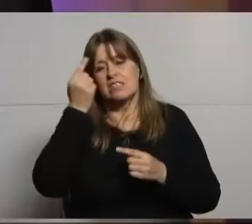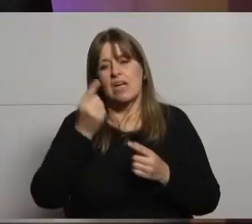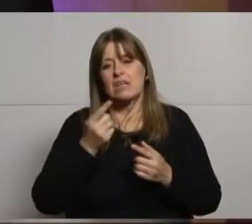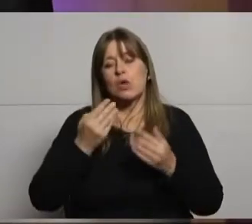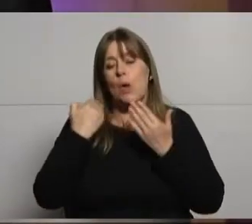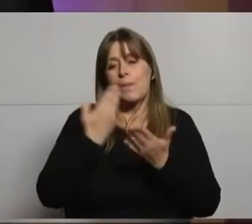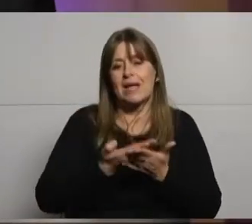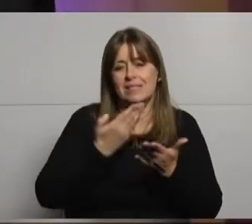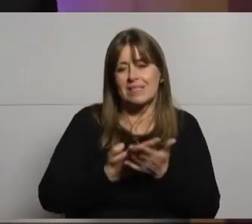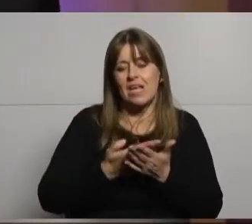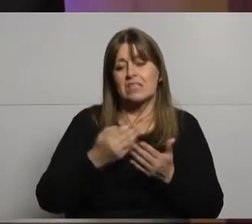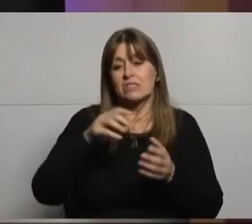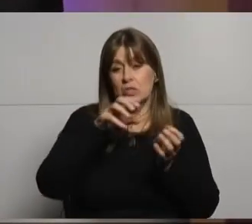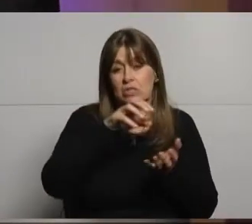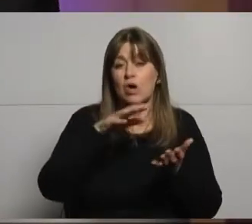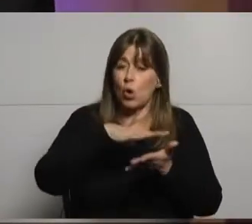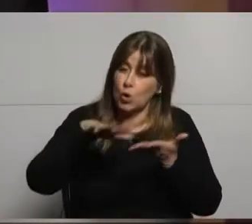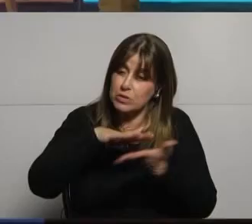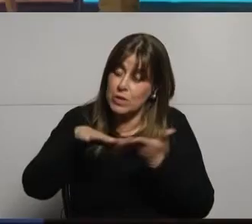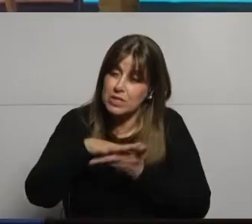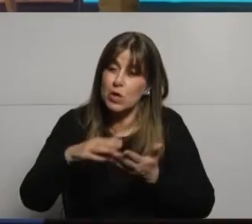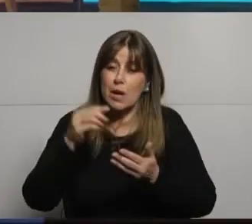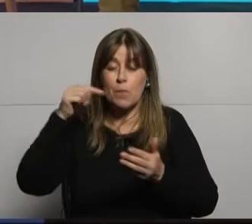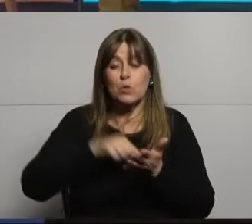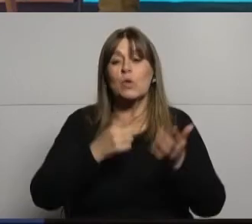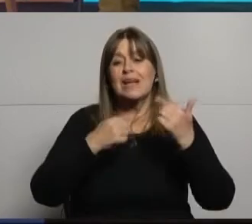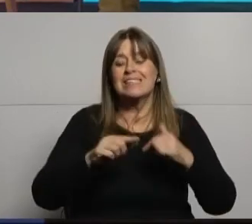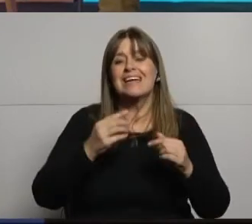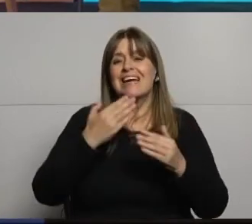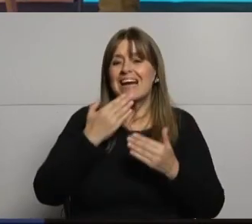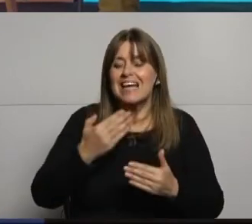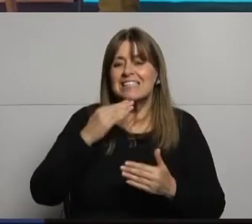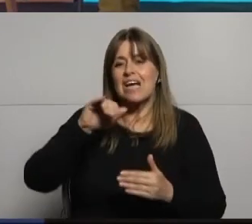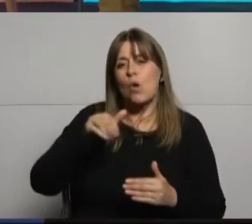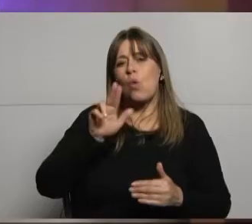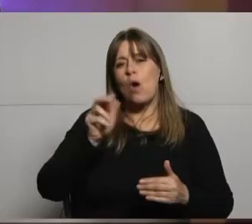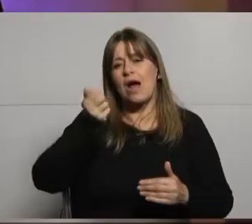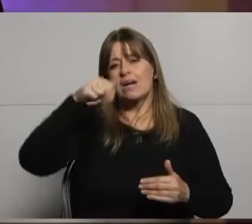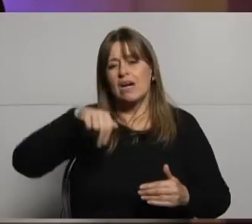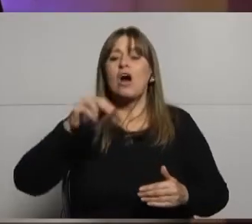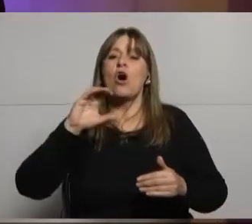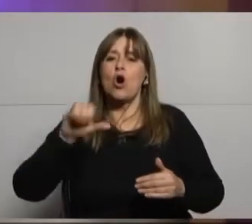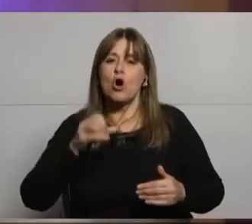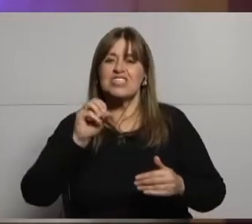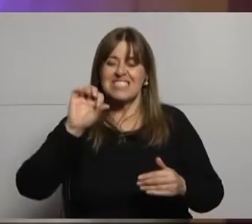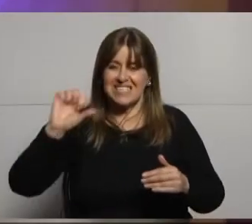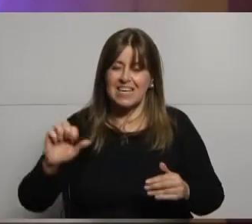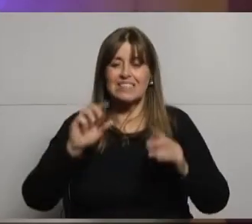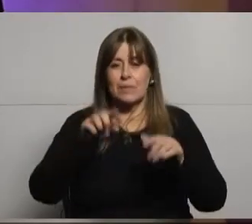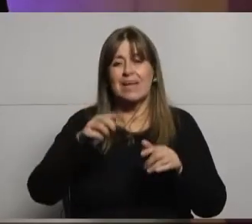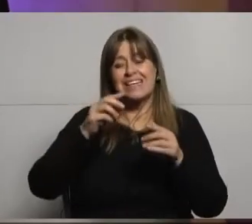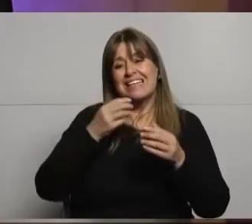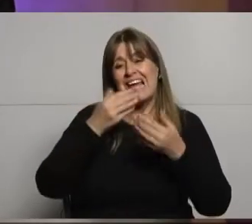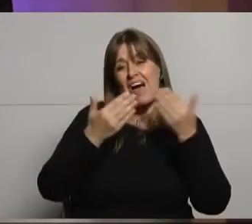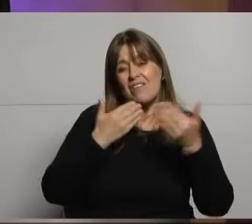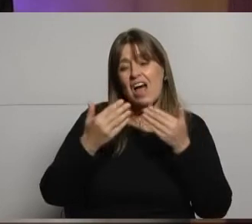han planteado, estos casos puntuales. Muchísimas gracias a los panelistas, gracias Juan José también como moderador. Y les recuerdo, por si se engancharon un poquito más tarde, que estas charlas